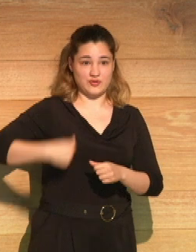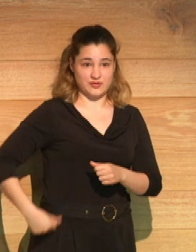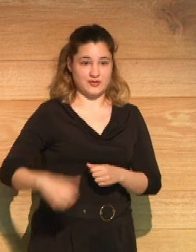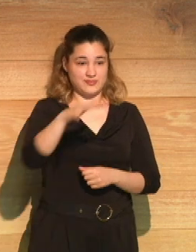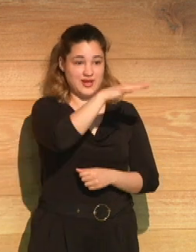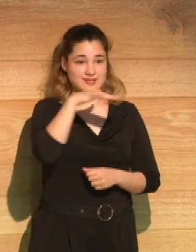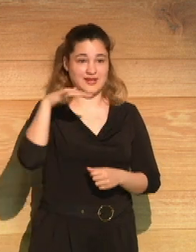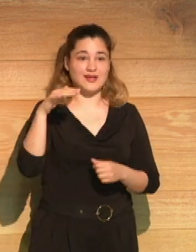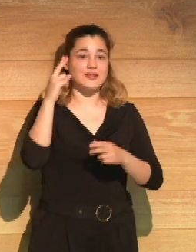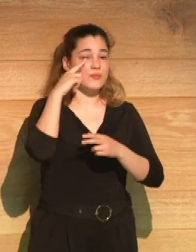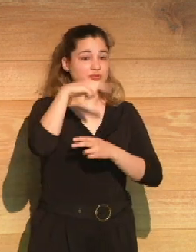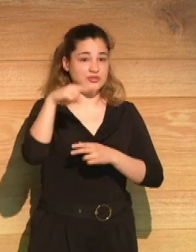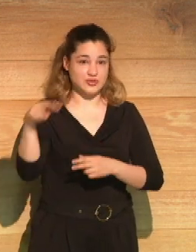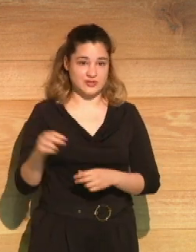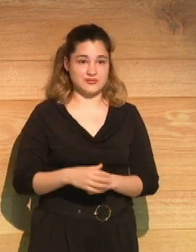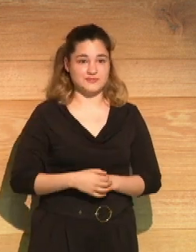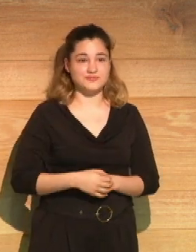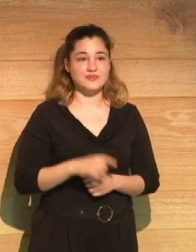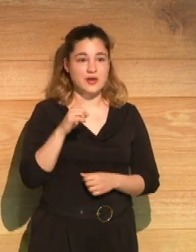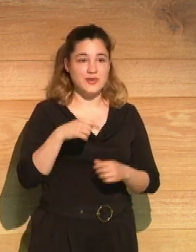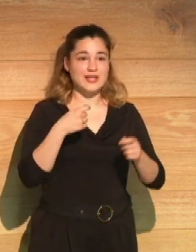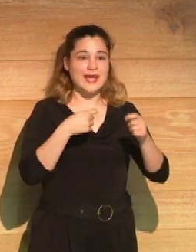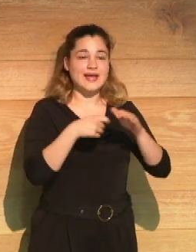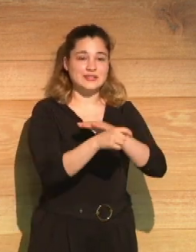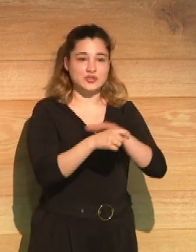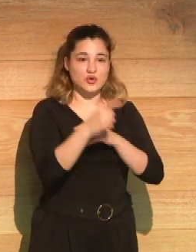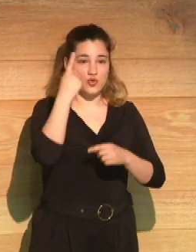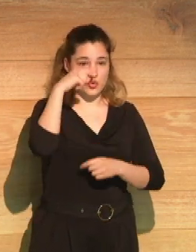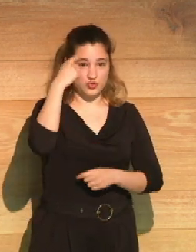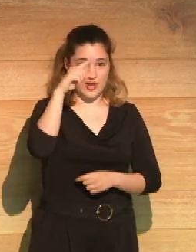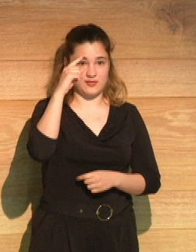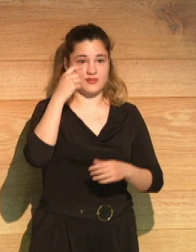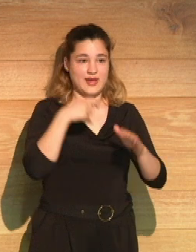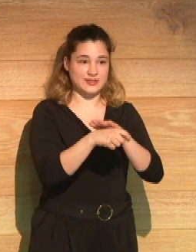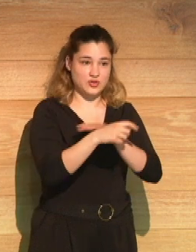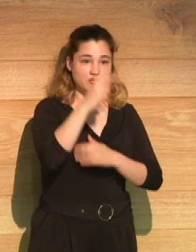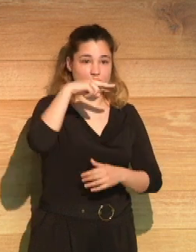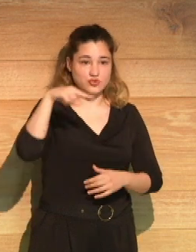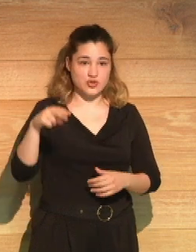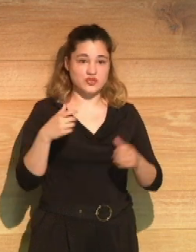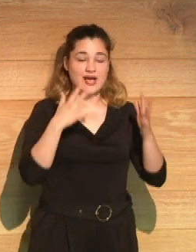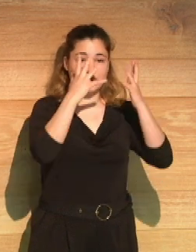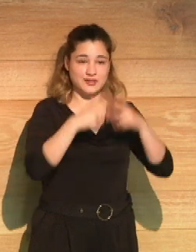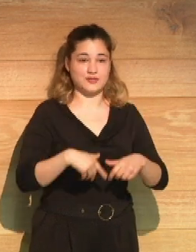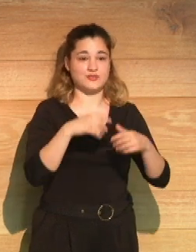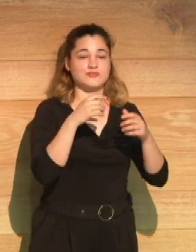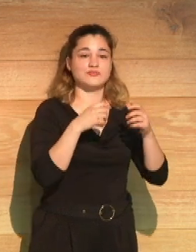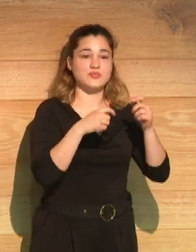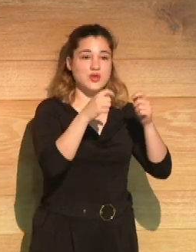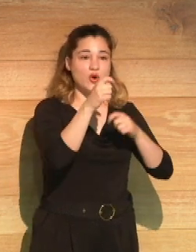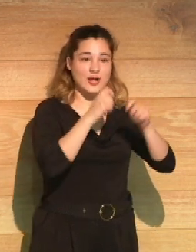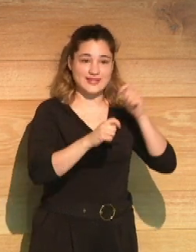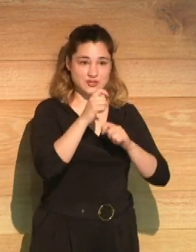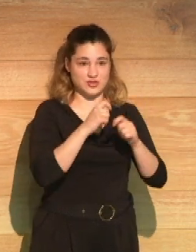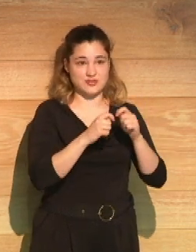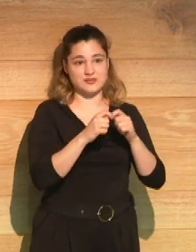de exposiciones itinerantes, gestión cultural, gestión de museos, administración de organizaciones sin fines de